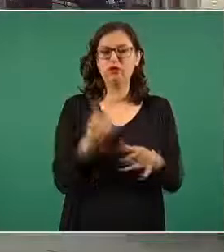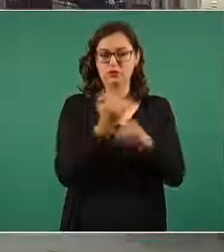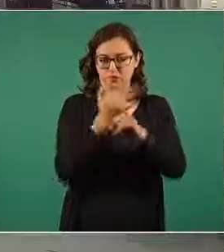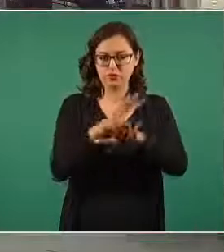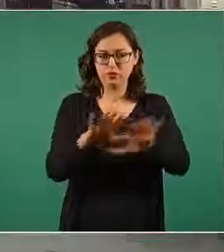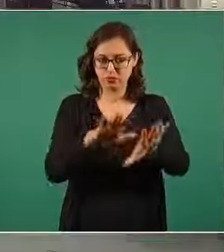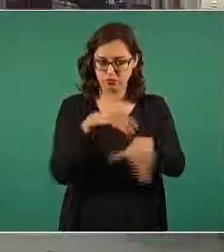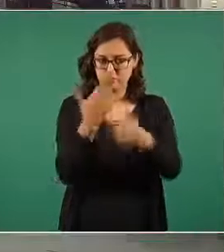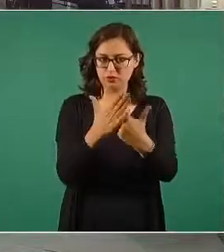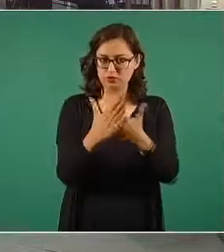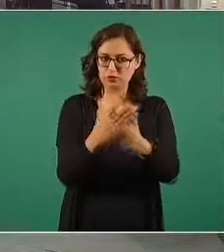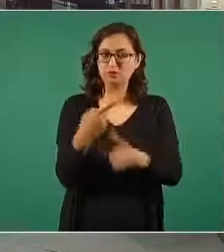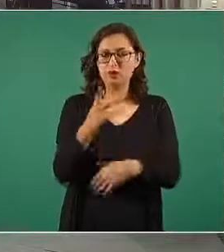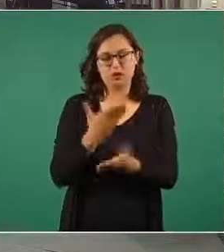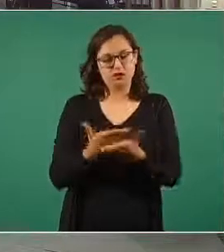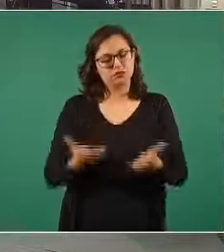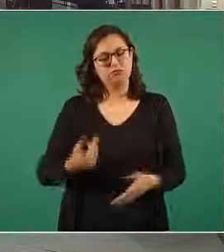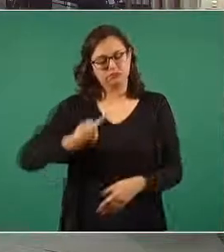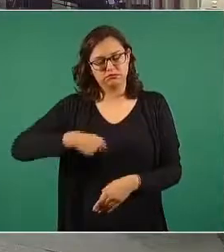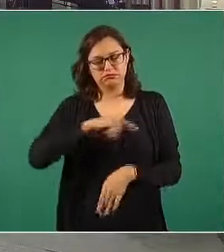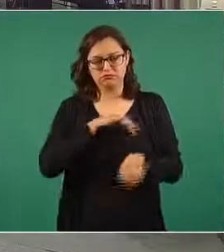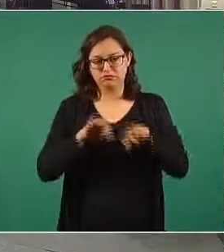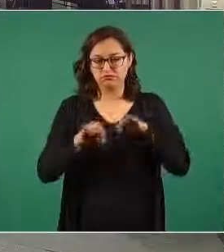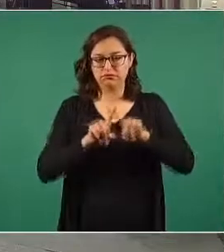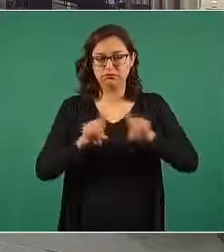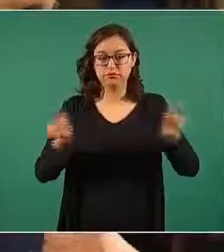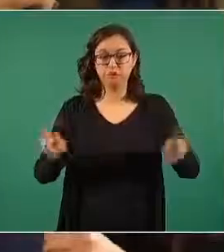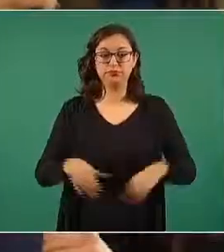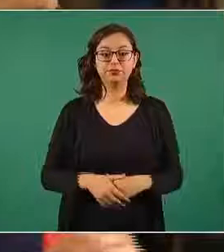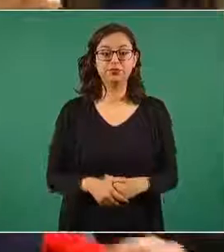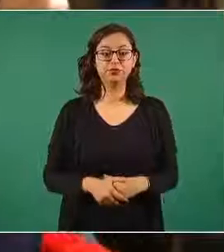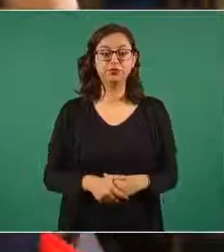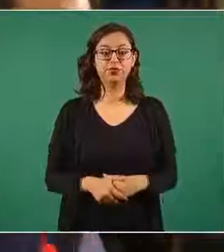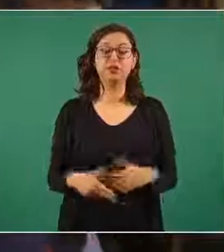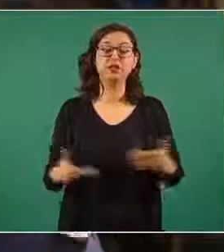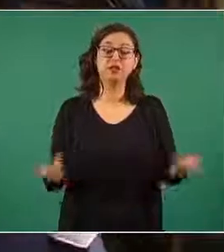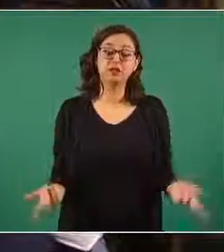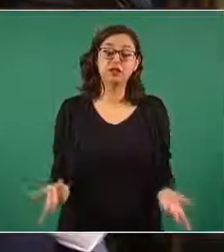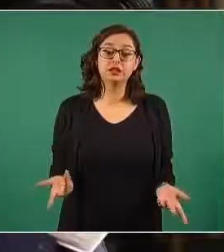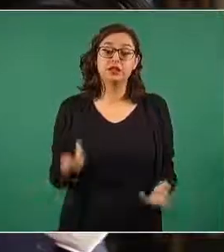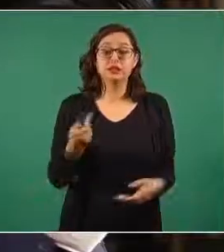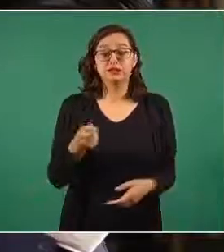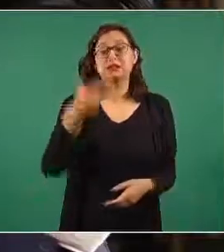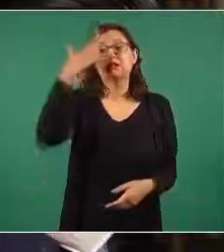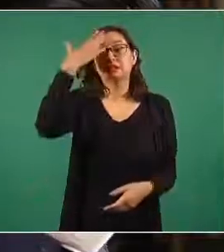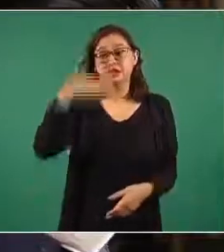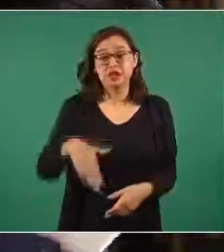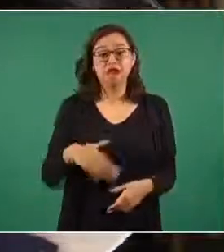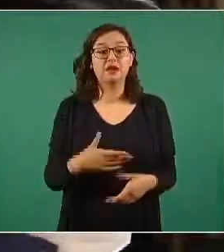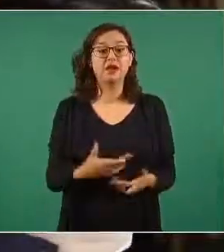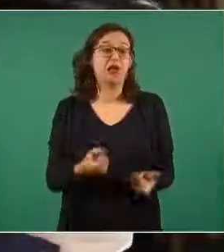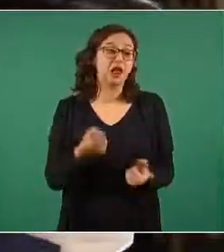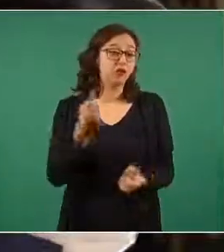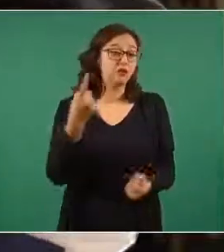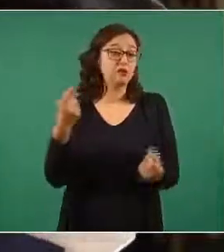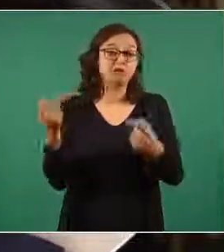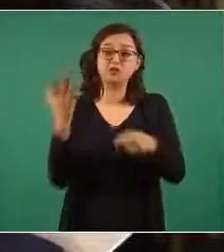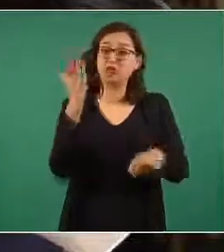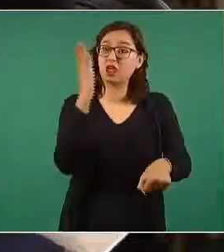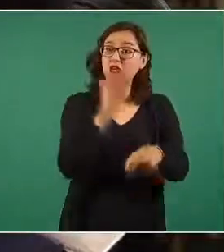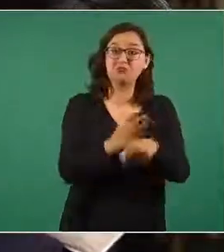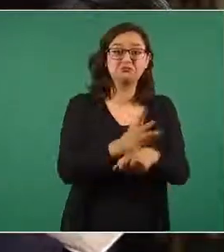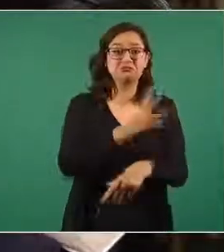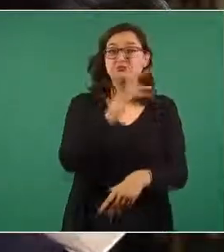no es lo mismo, ¿eh? Y ahorita que menciona a los yaquis en esto de la impunidad, que todo tiene que ver con la impunidad, presidente, todos los caminos